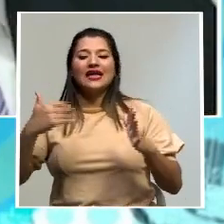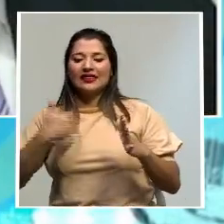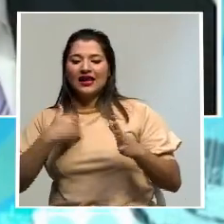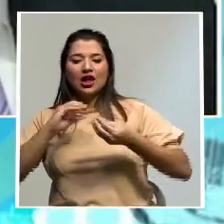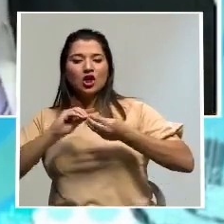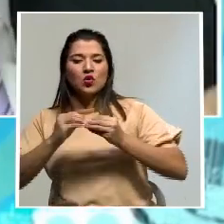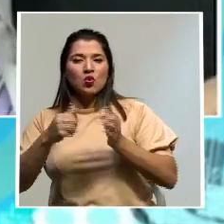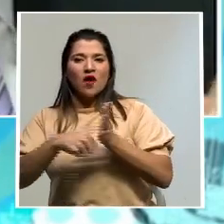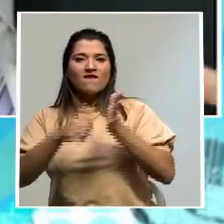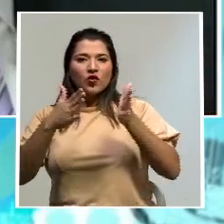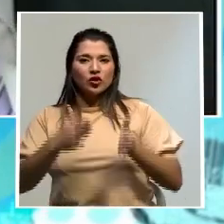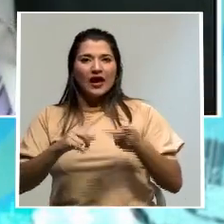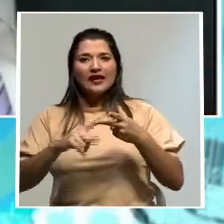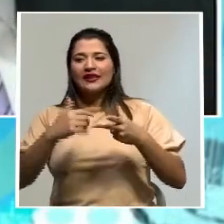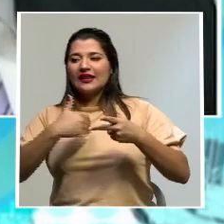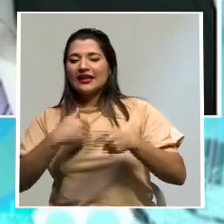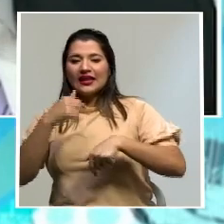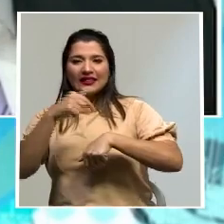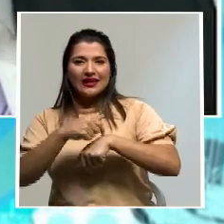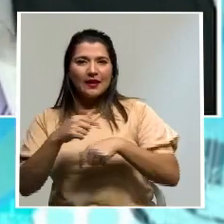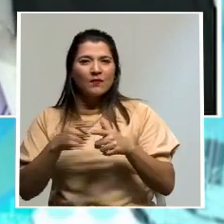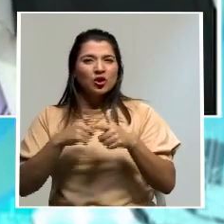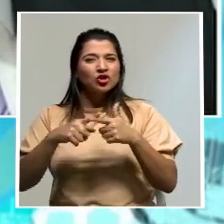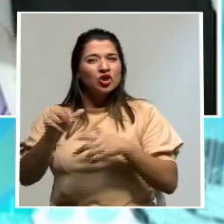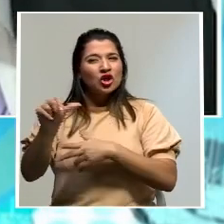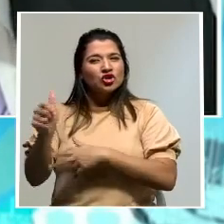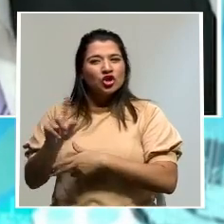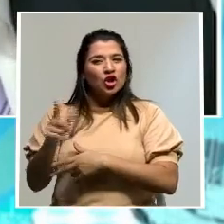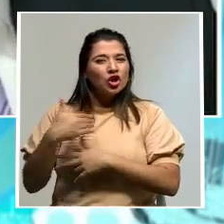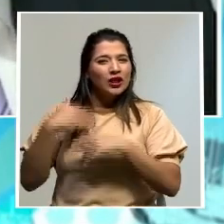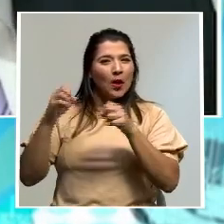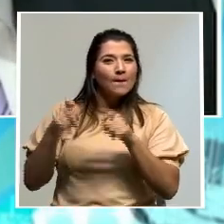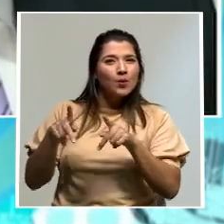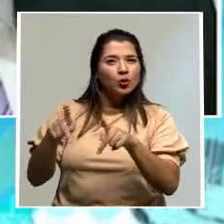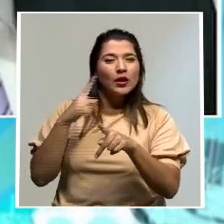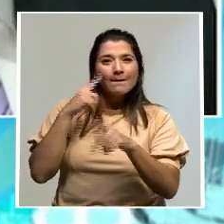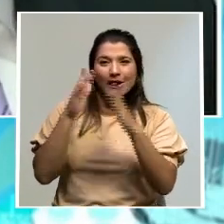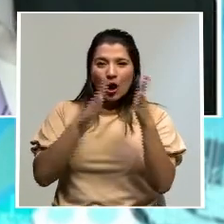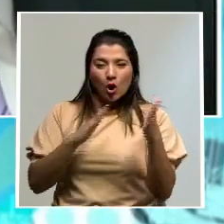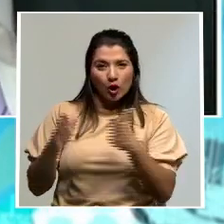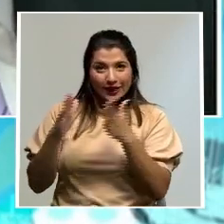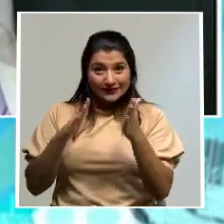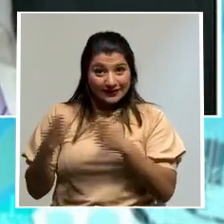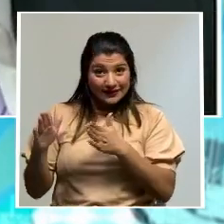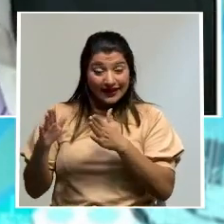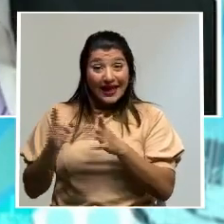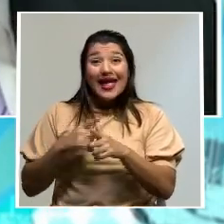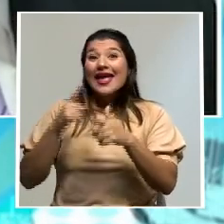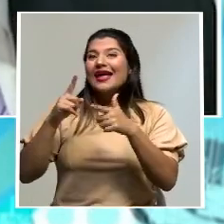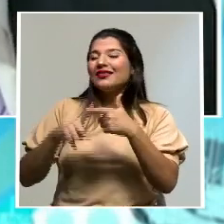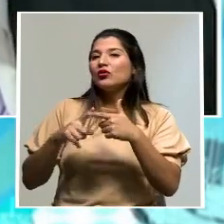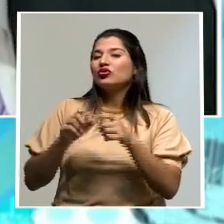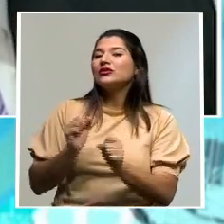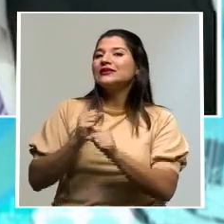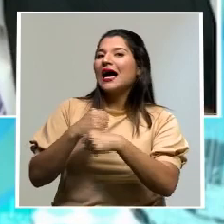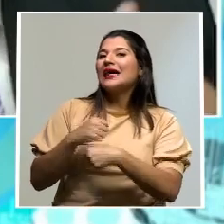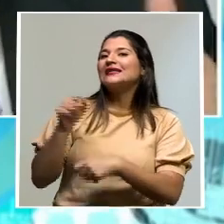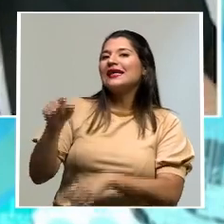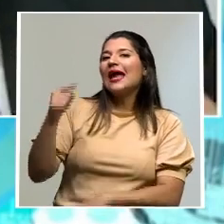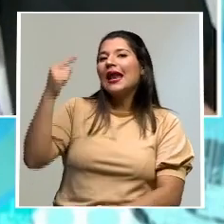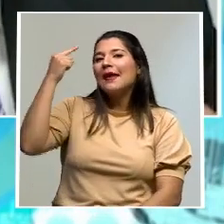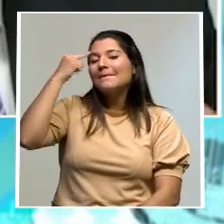tiempo, que los otros no van a tener oportunidad de organizarse, y eso lo hace a él pensar también que está